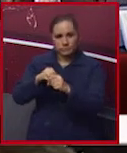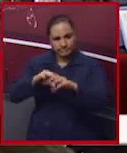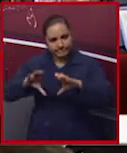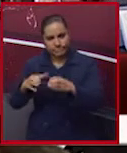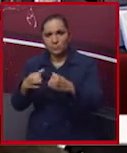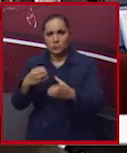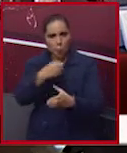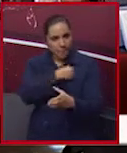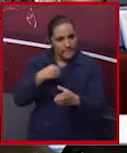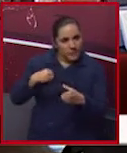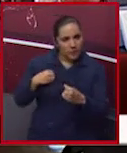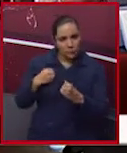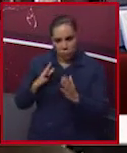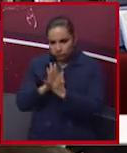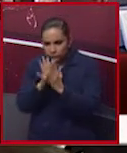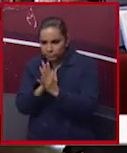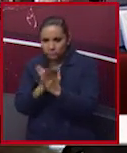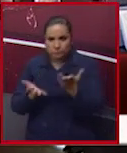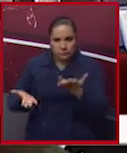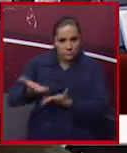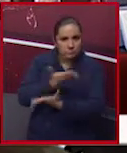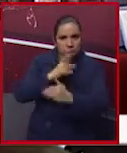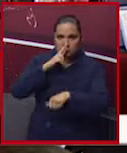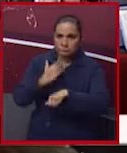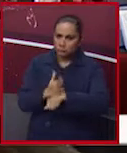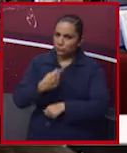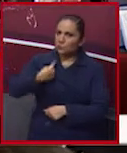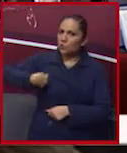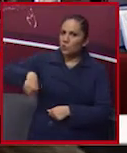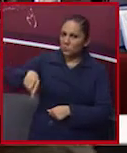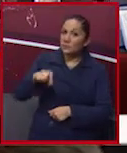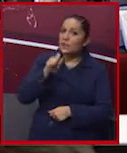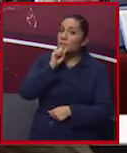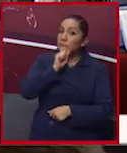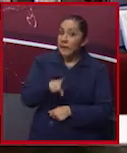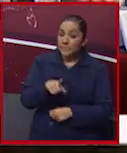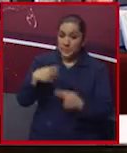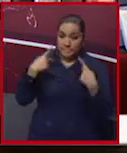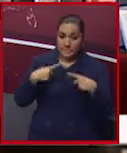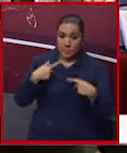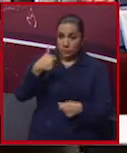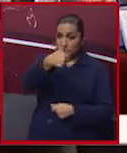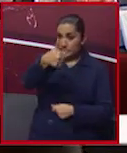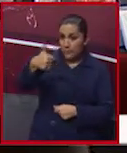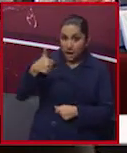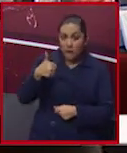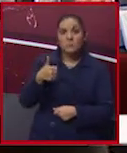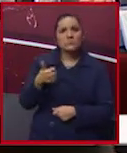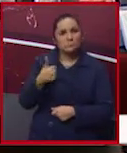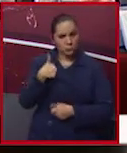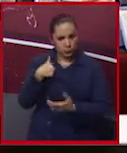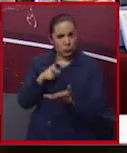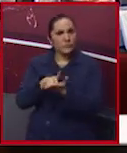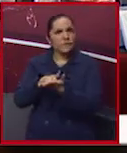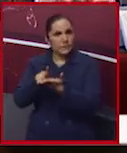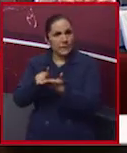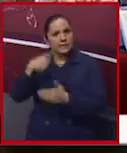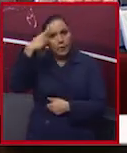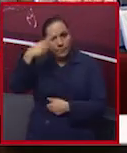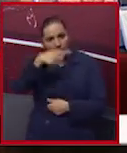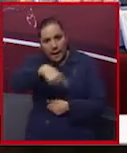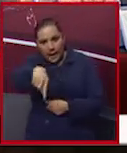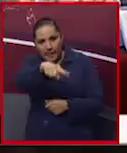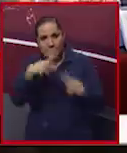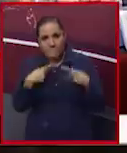tenemos obligaciones o competencias y también los individuos, las personas, tenemos derechos frente a la sociedad civil.